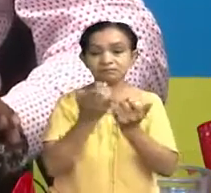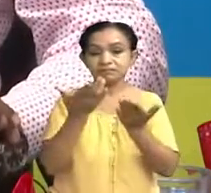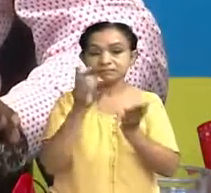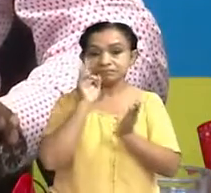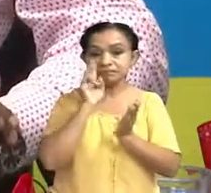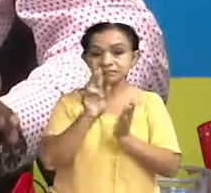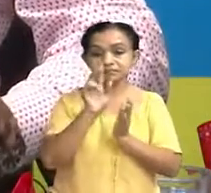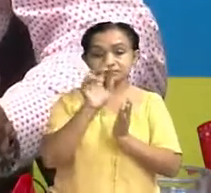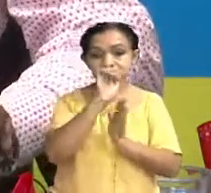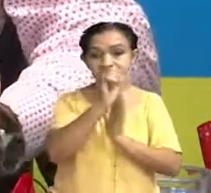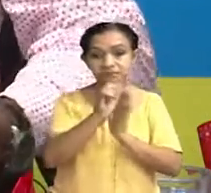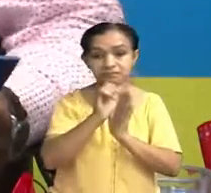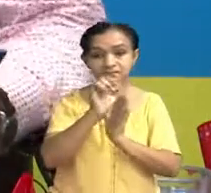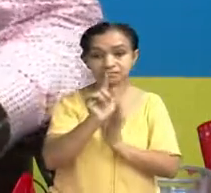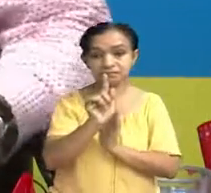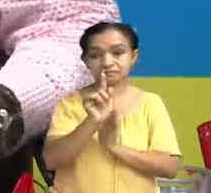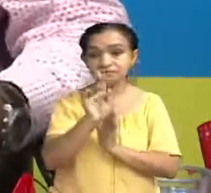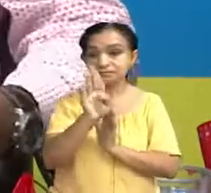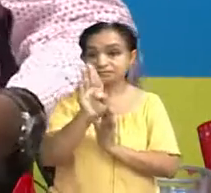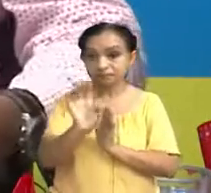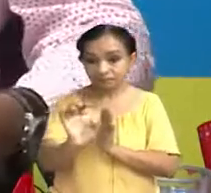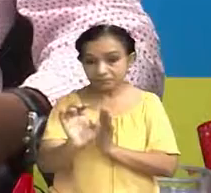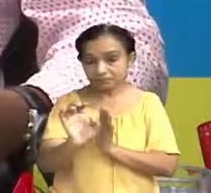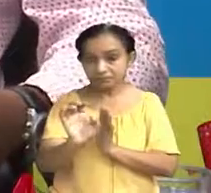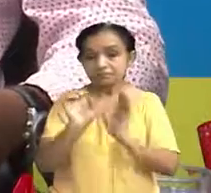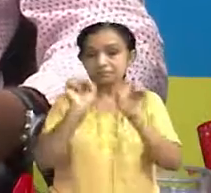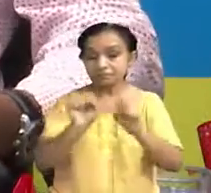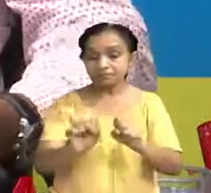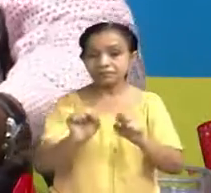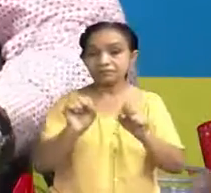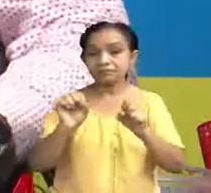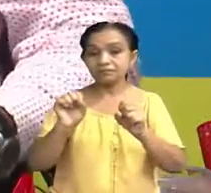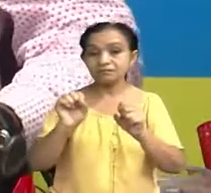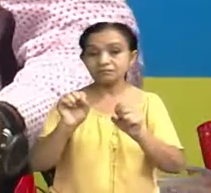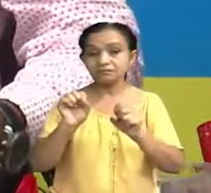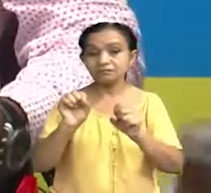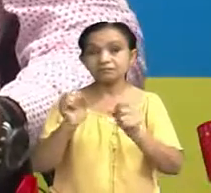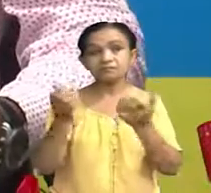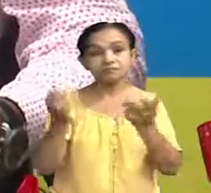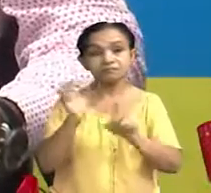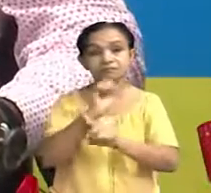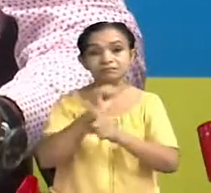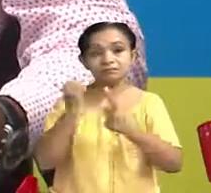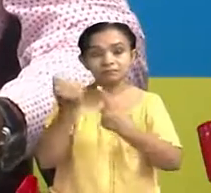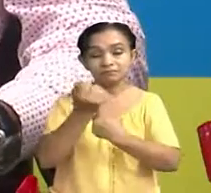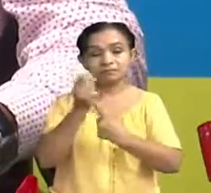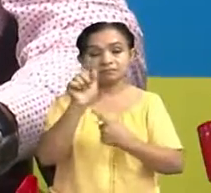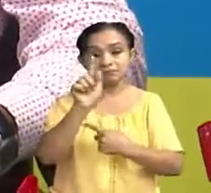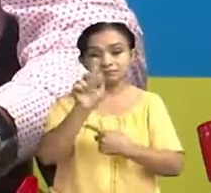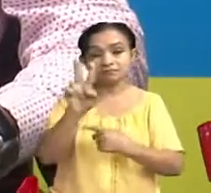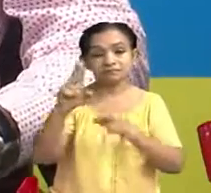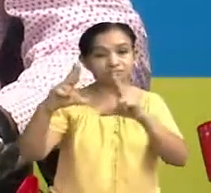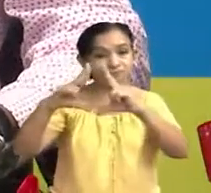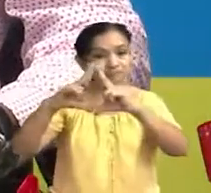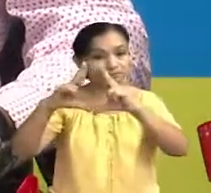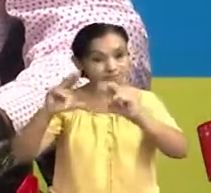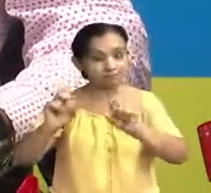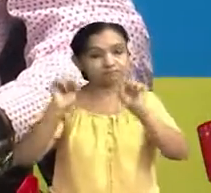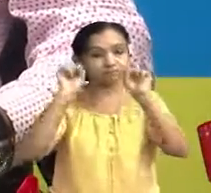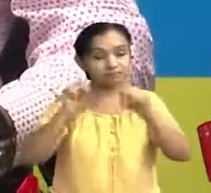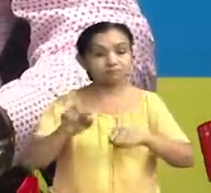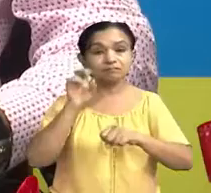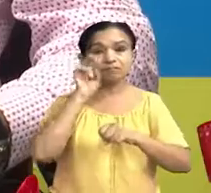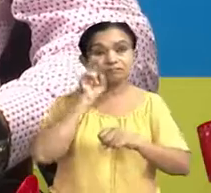sintonizan en YouTube, en esta plataforma digital aparecemos como Asamblea TVNIP. Usted aquí podrá